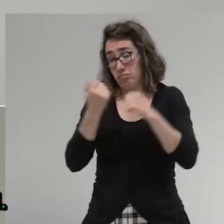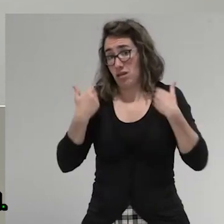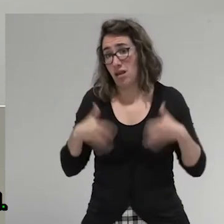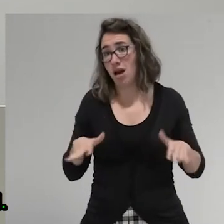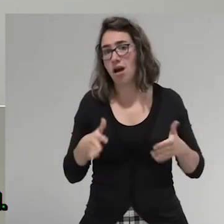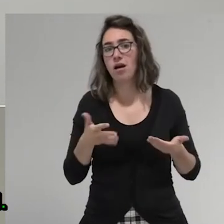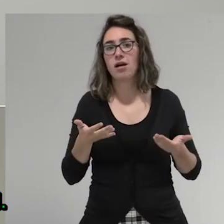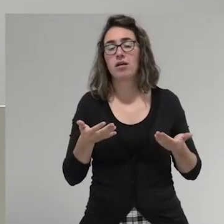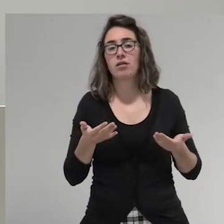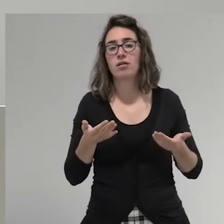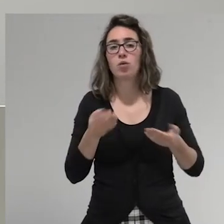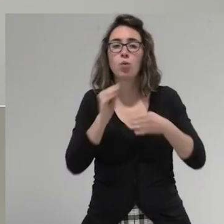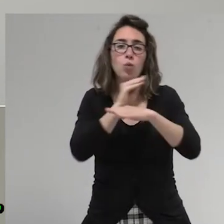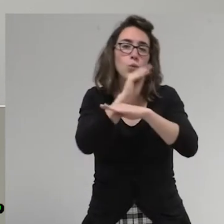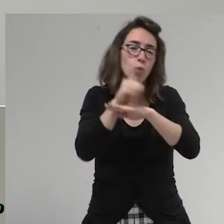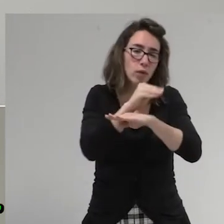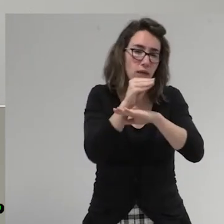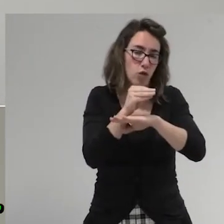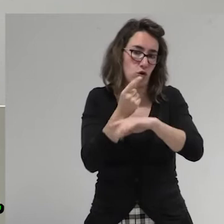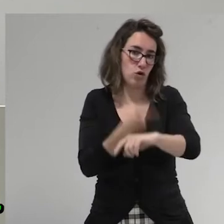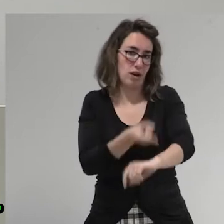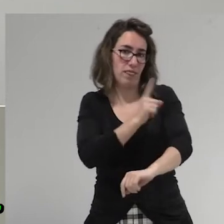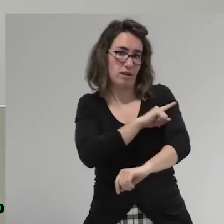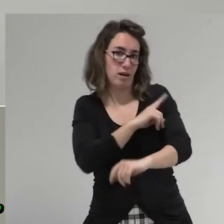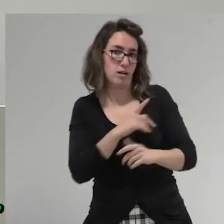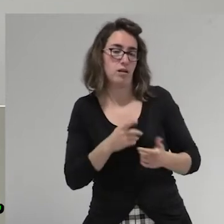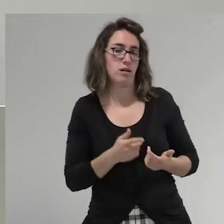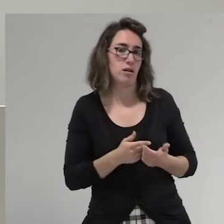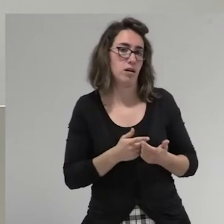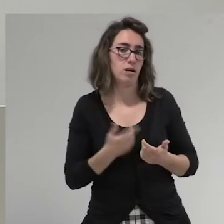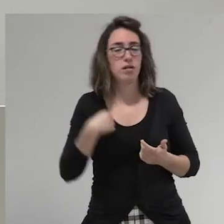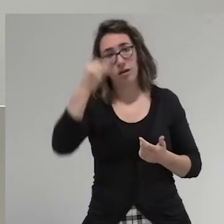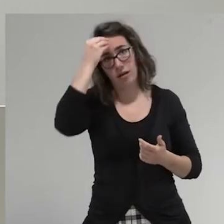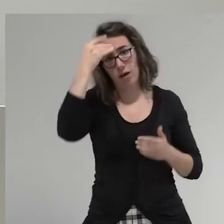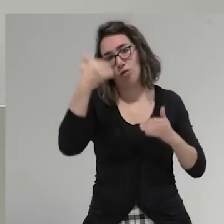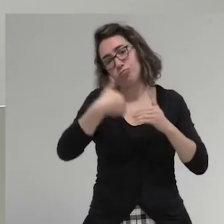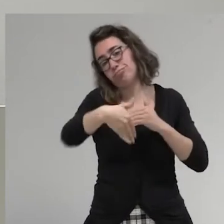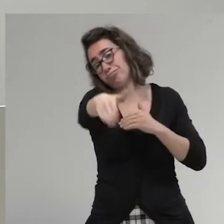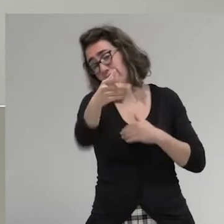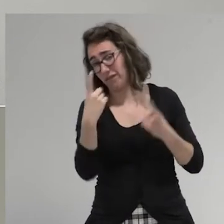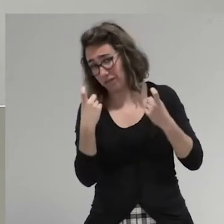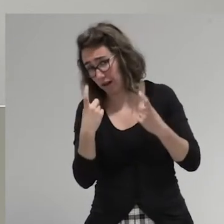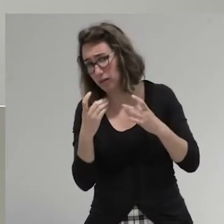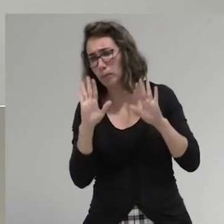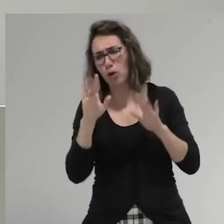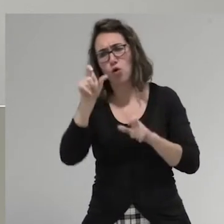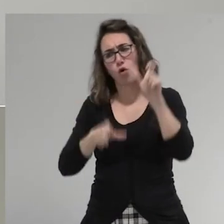el cuidado radical. Creo que estamos a años luz de esto, pero creo hay gente